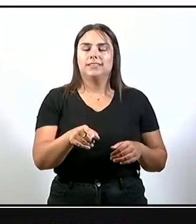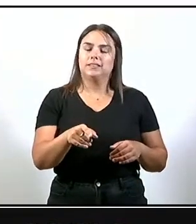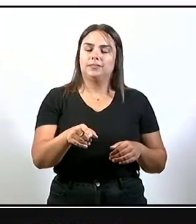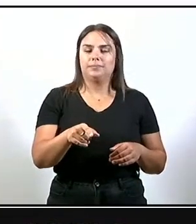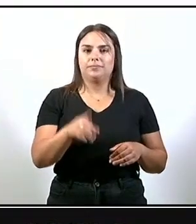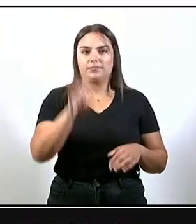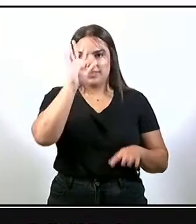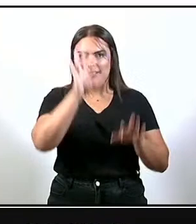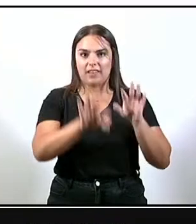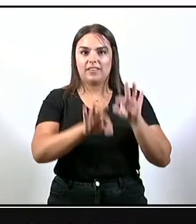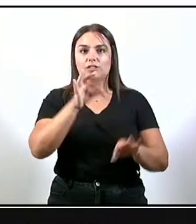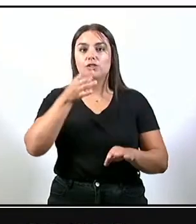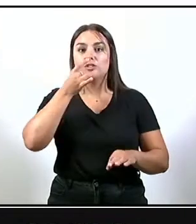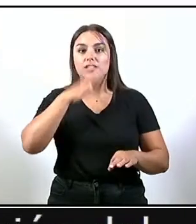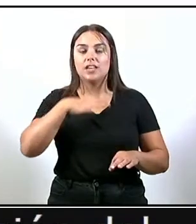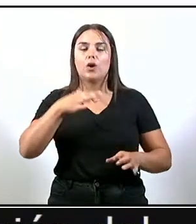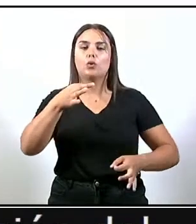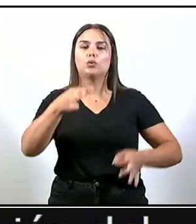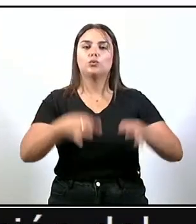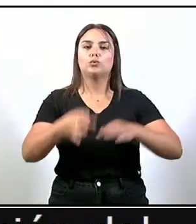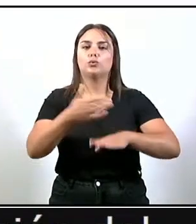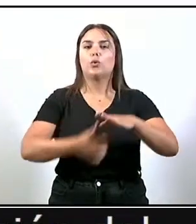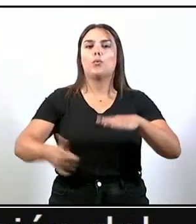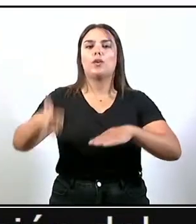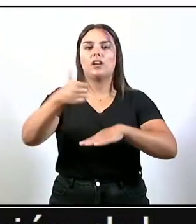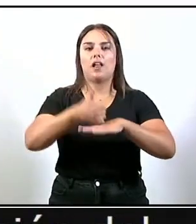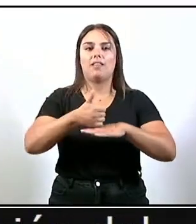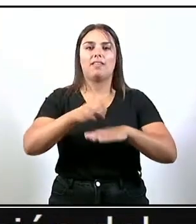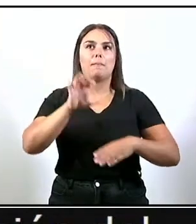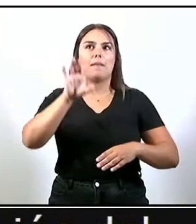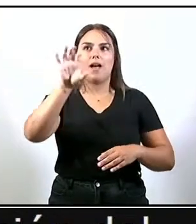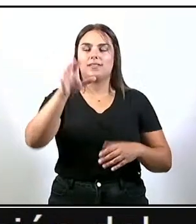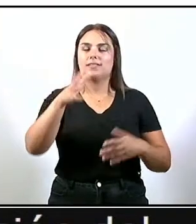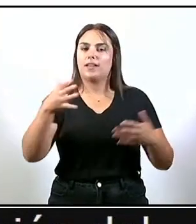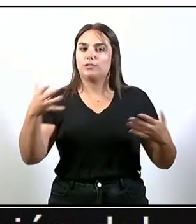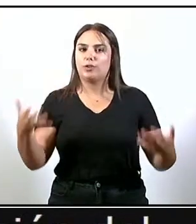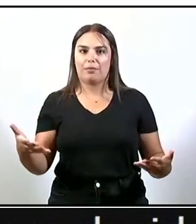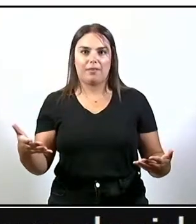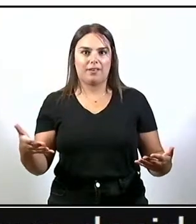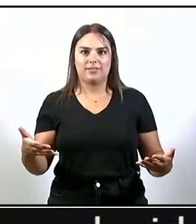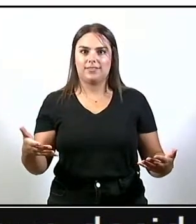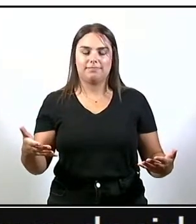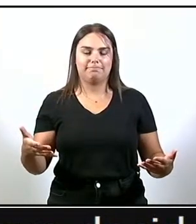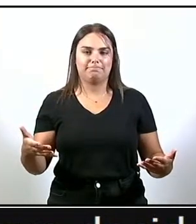alto tribunal de nuestro país, el tribunal que decide y, por tanto,